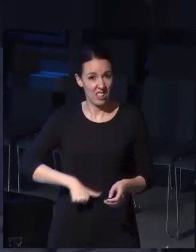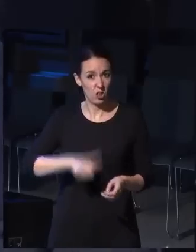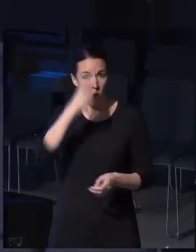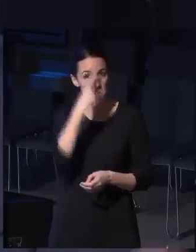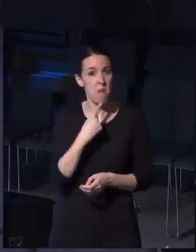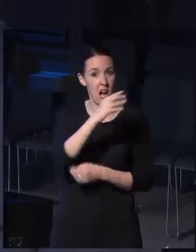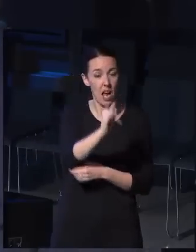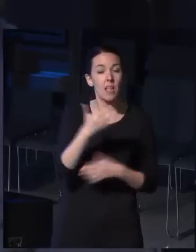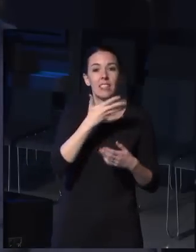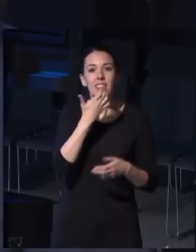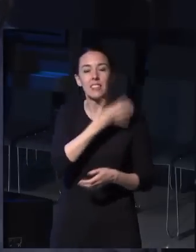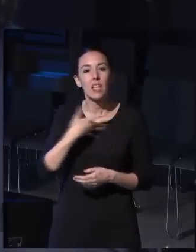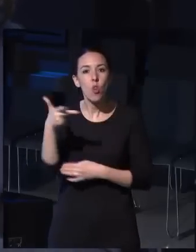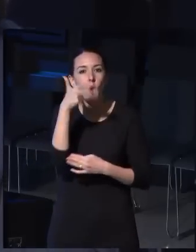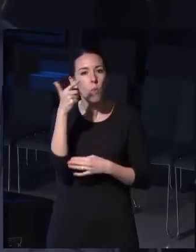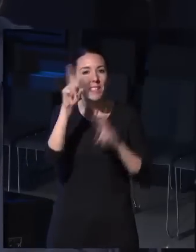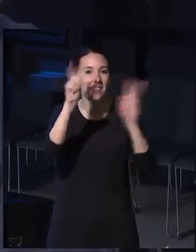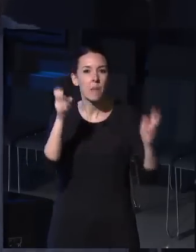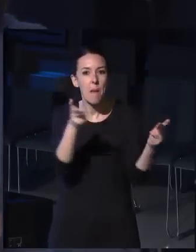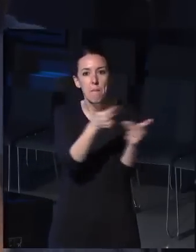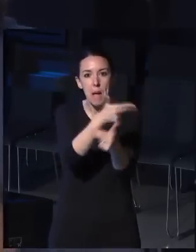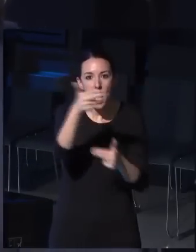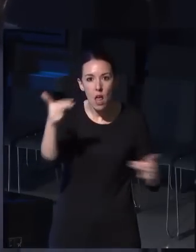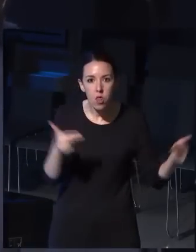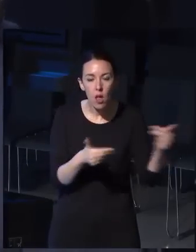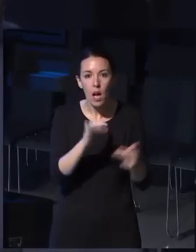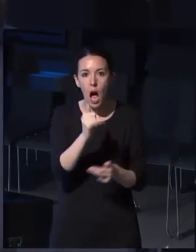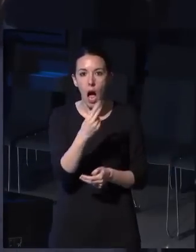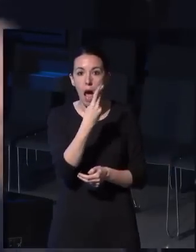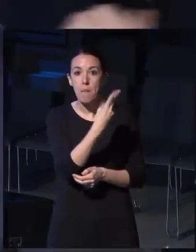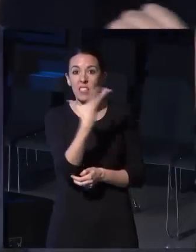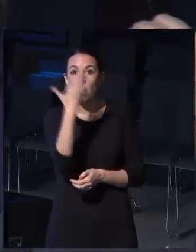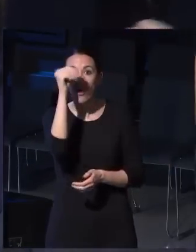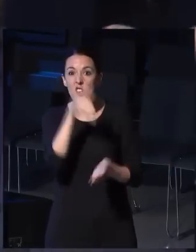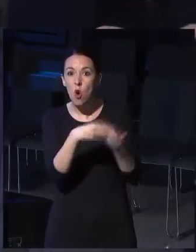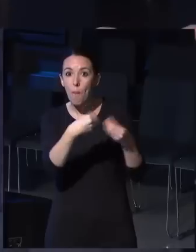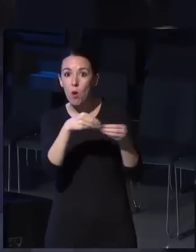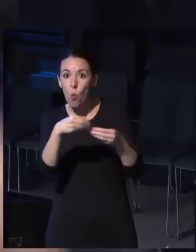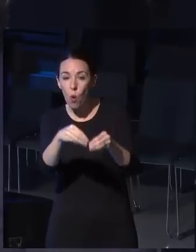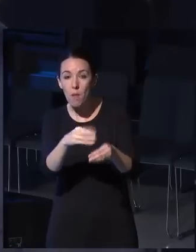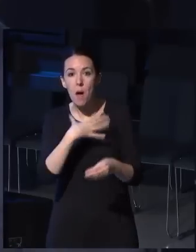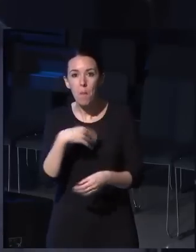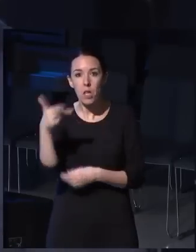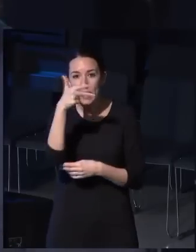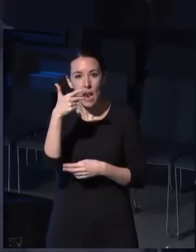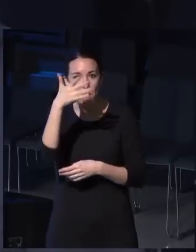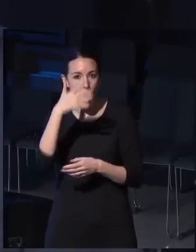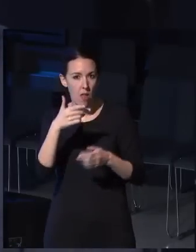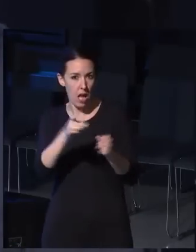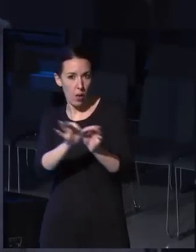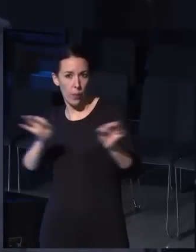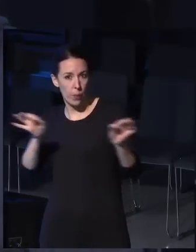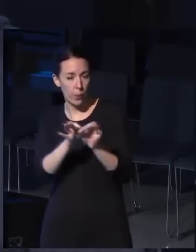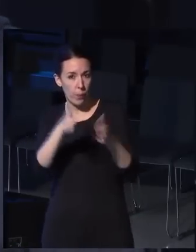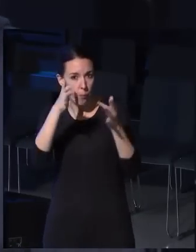quieres hacer un documental sobre peces y ver que tiene 25.000 huevas, pues igual necesitas una cámara de alta definición. Quiero